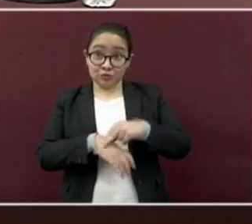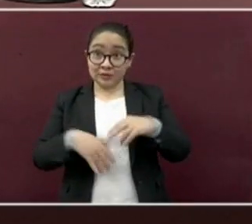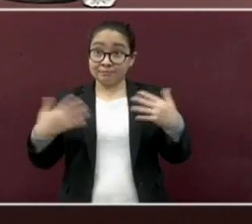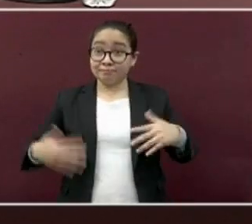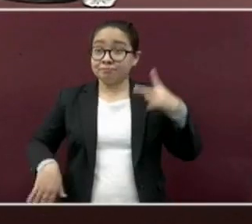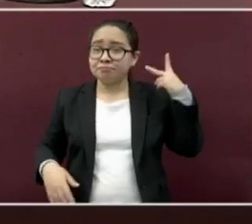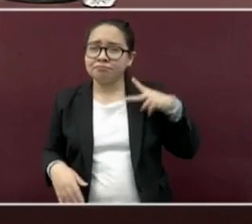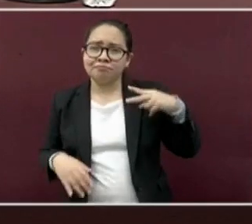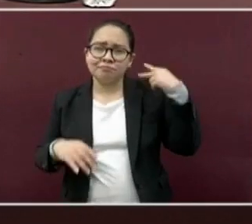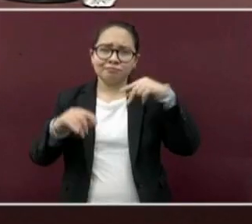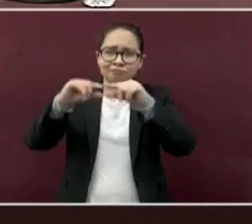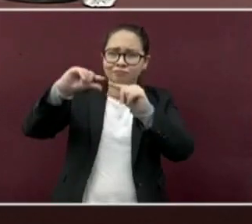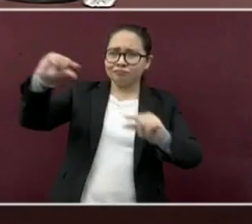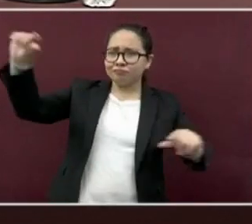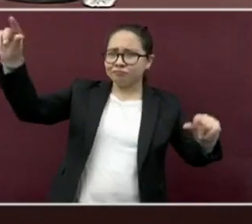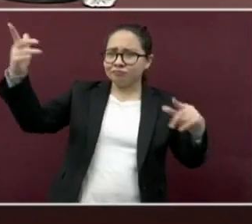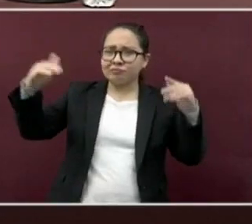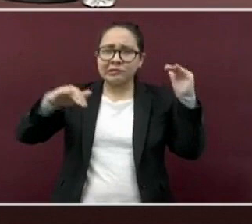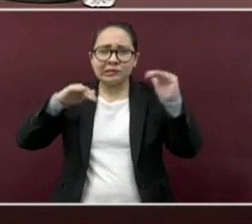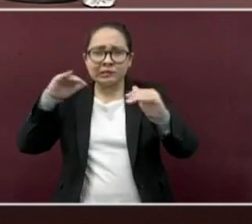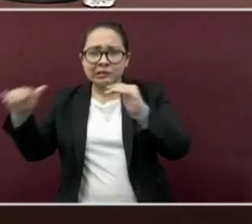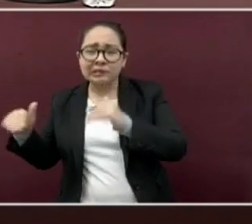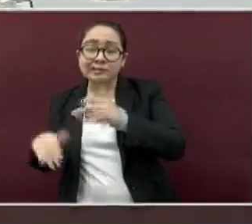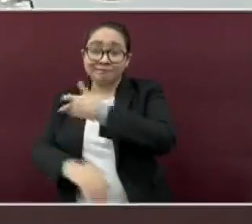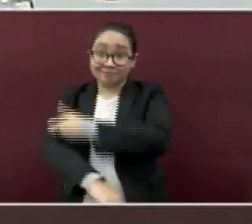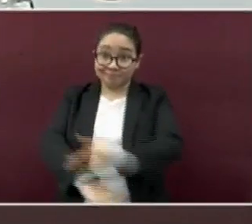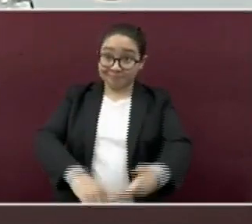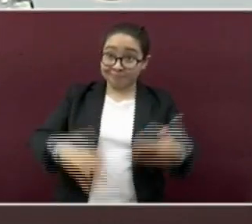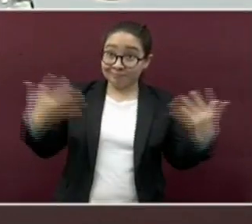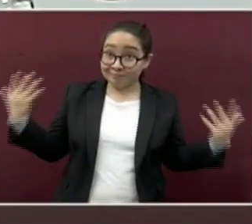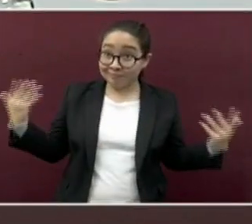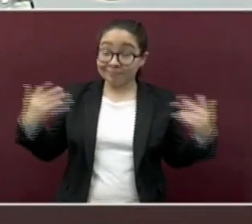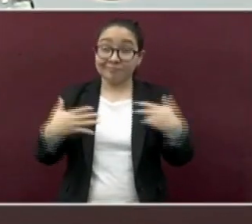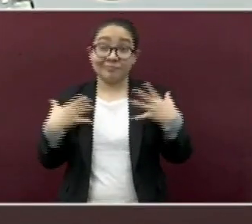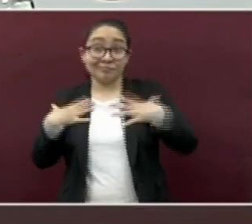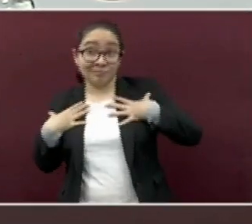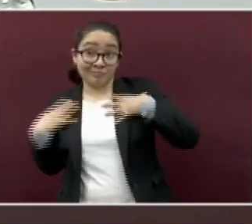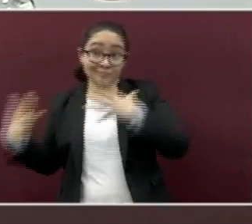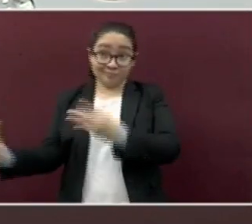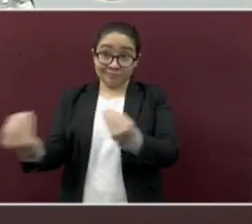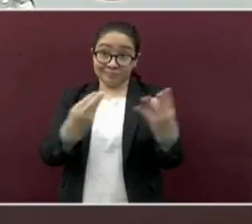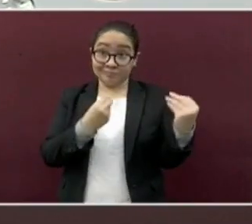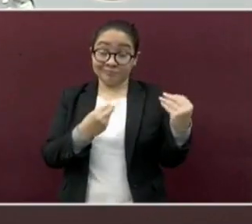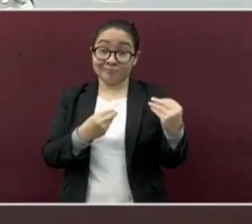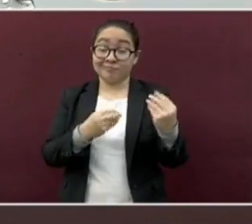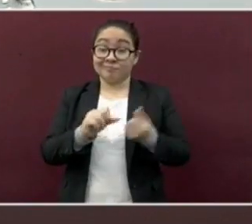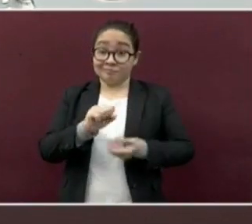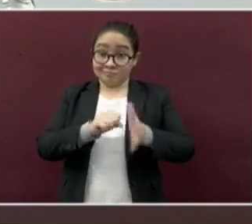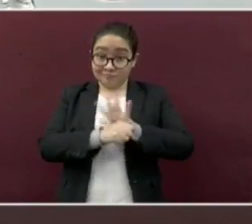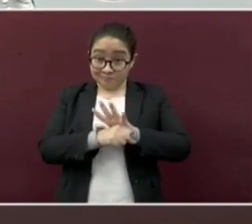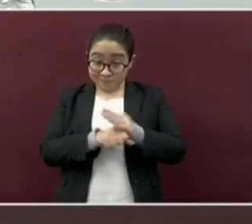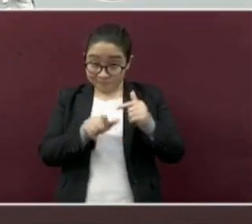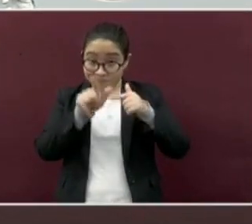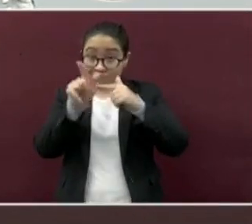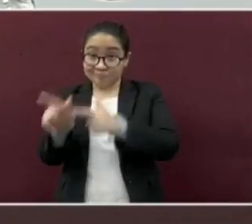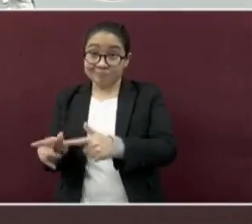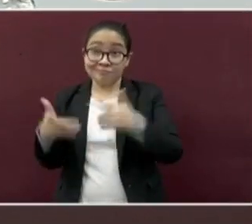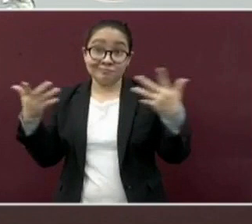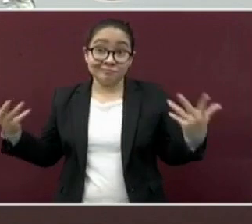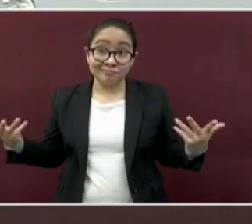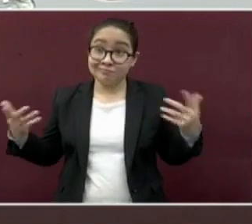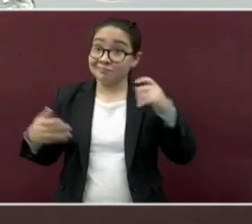Familia veracruzana, como ven, el contagio por coronavirus continúa. Por